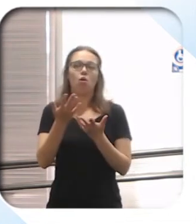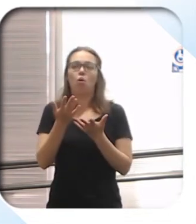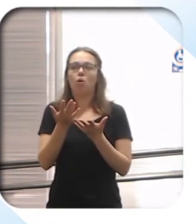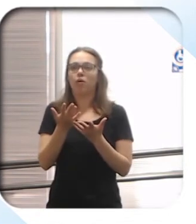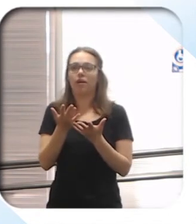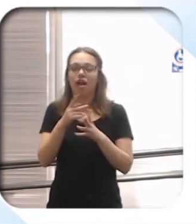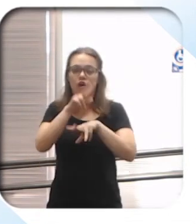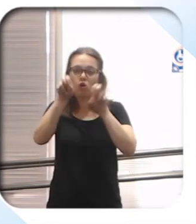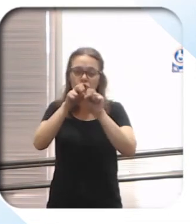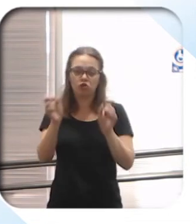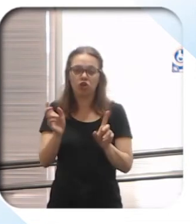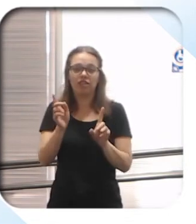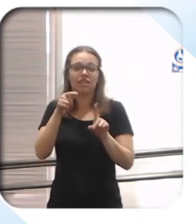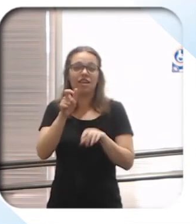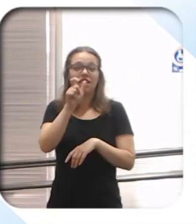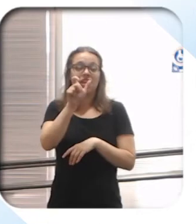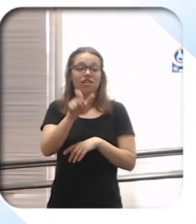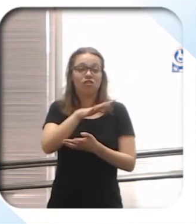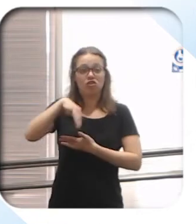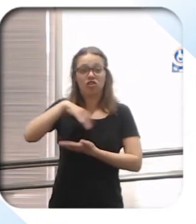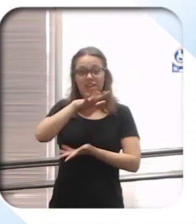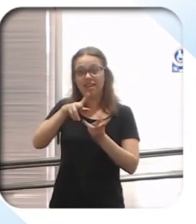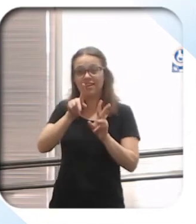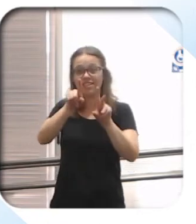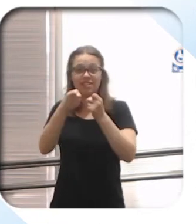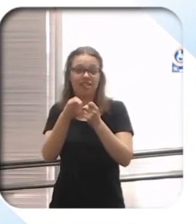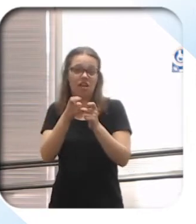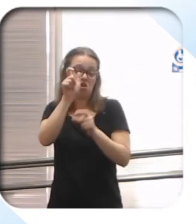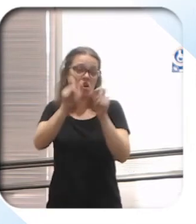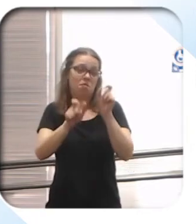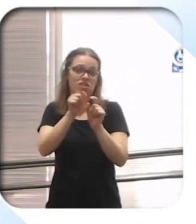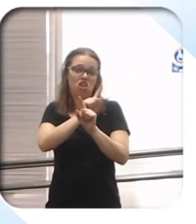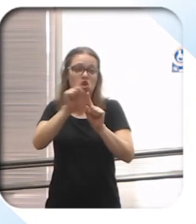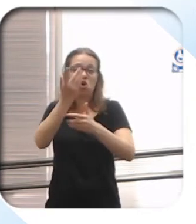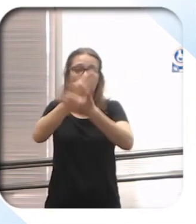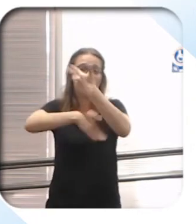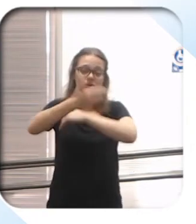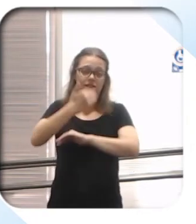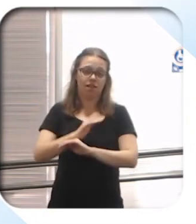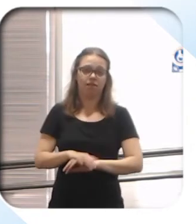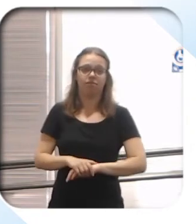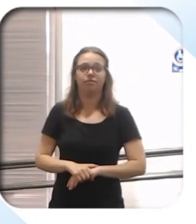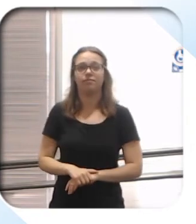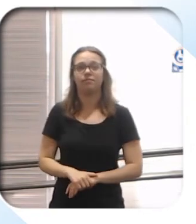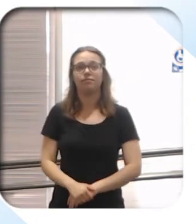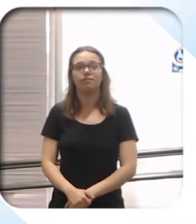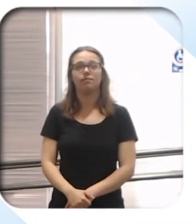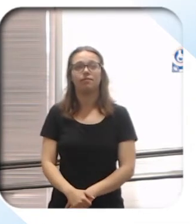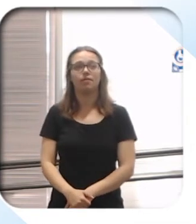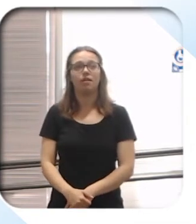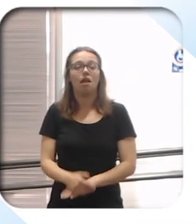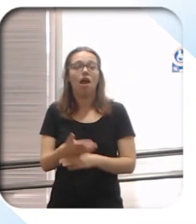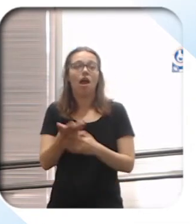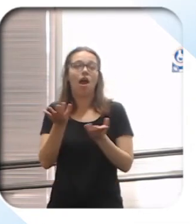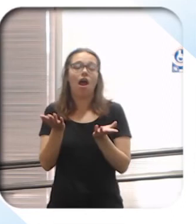conclusiones. En la sexualidad, un discapacitado tiene similares necesidades que una persona no discapacitada. Habría